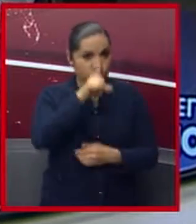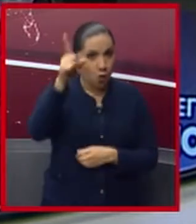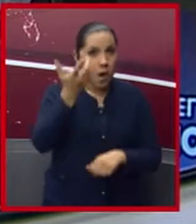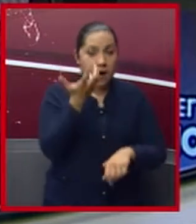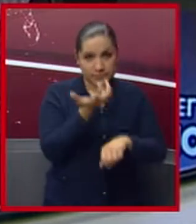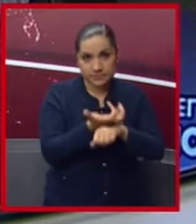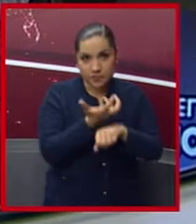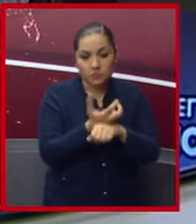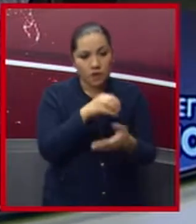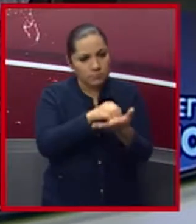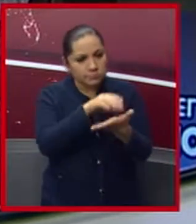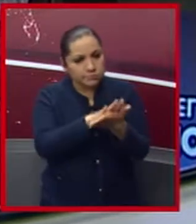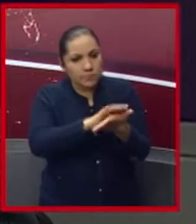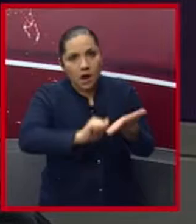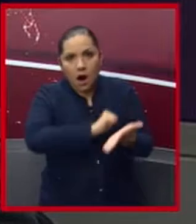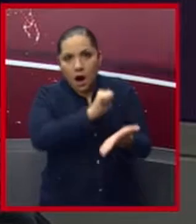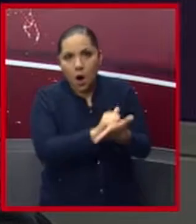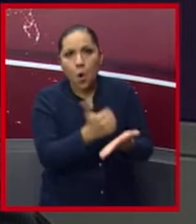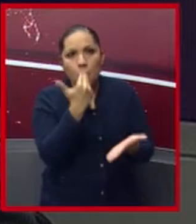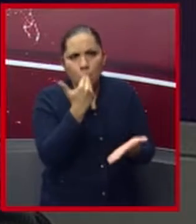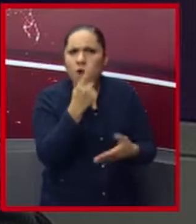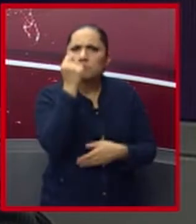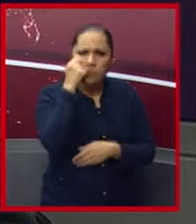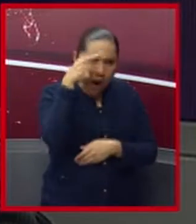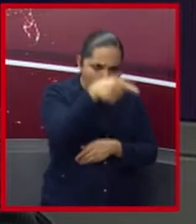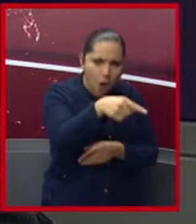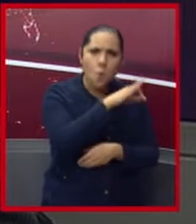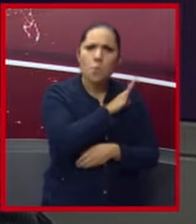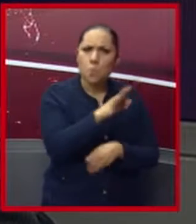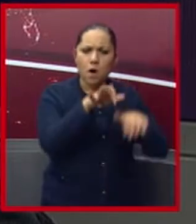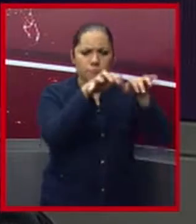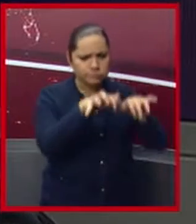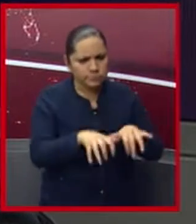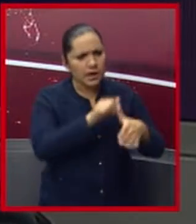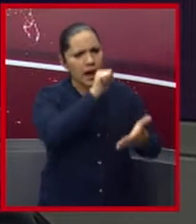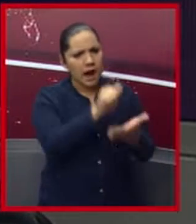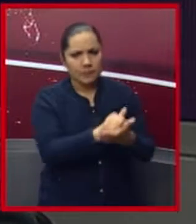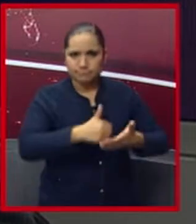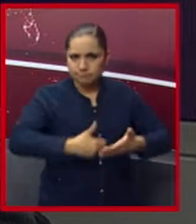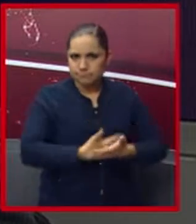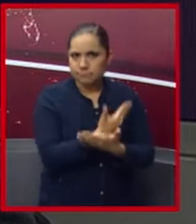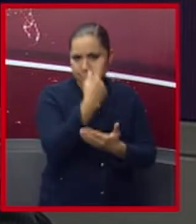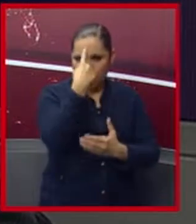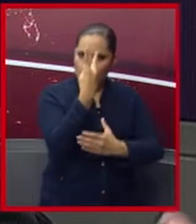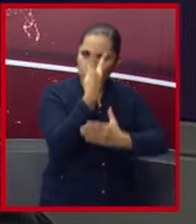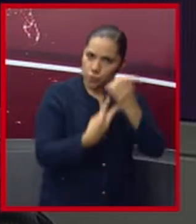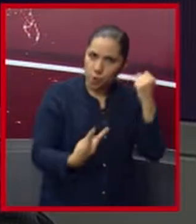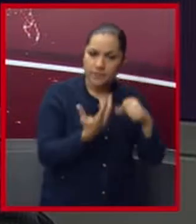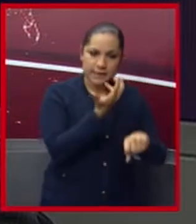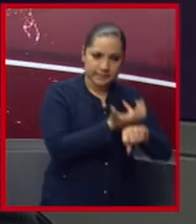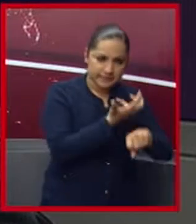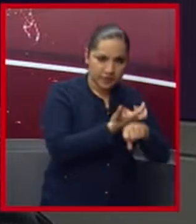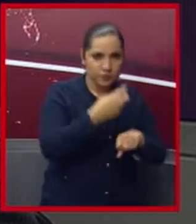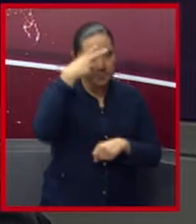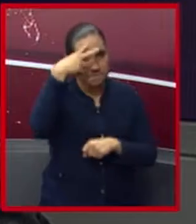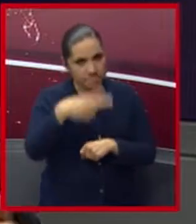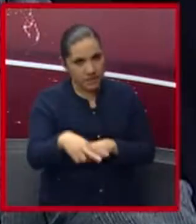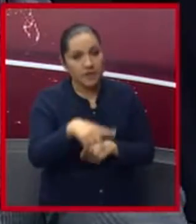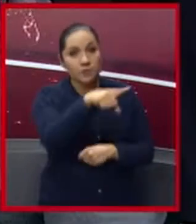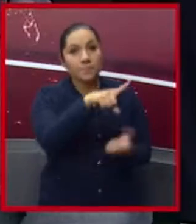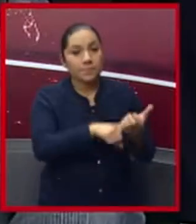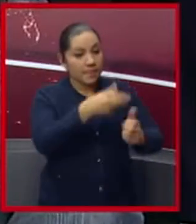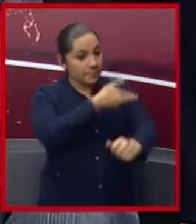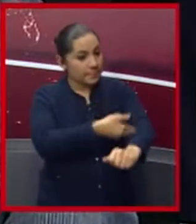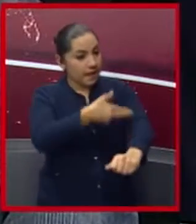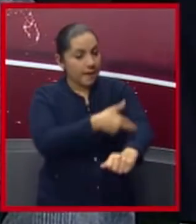pues que lo registren como mexicanos y que aspiren por la doble nacionalidad, o que trámites notariales para